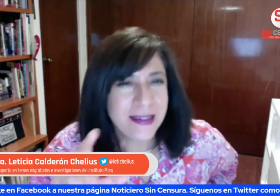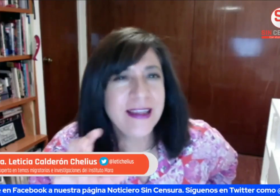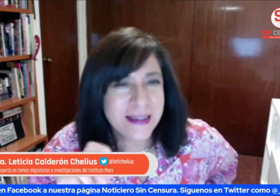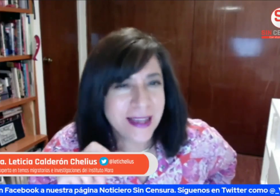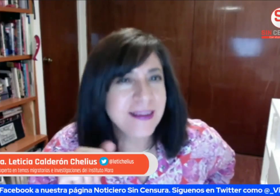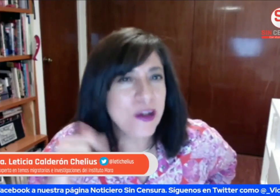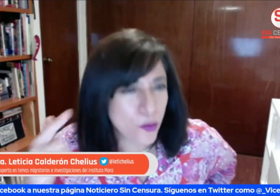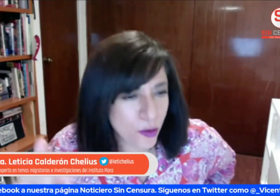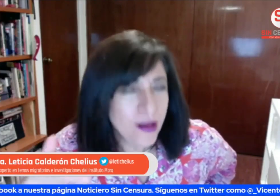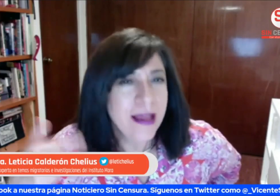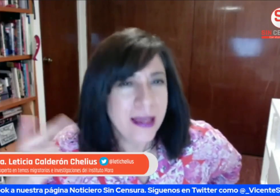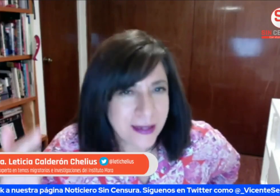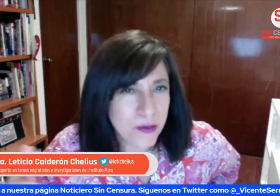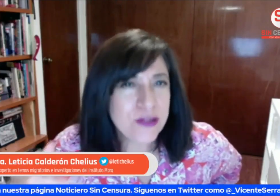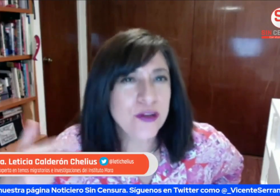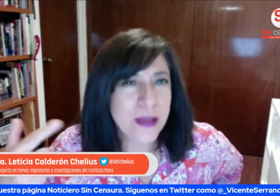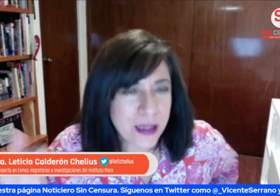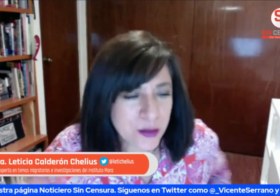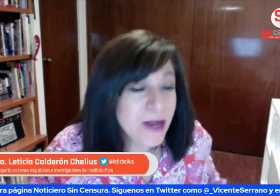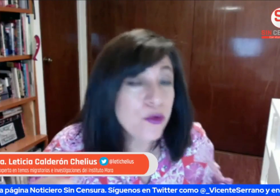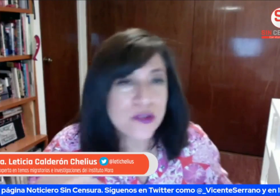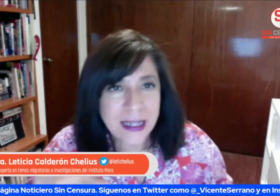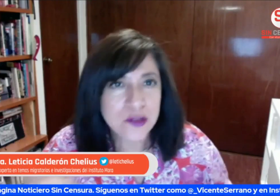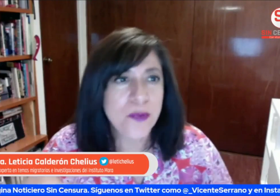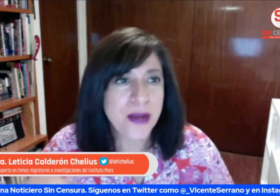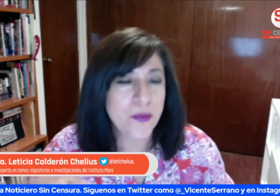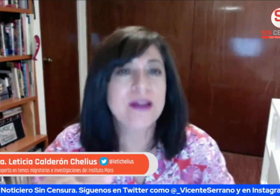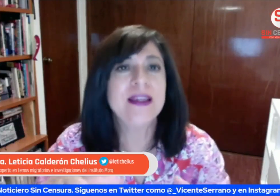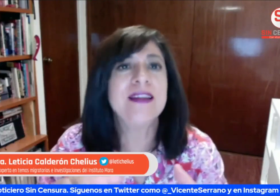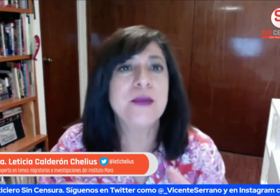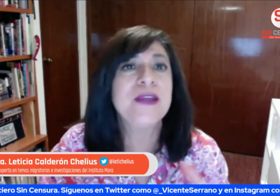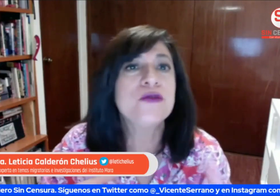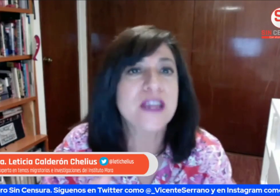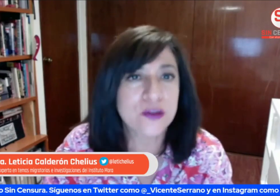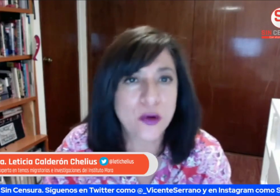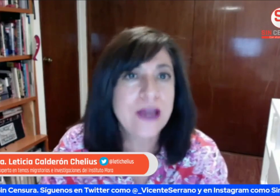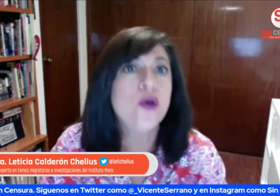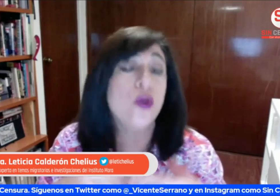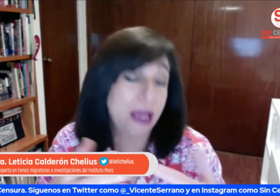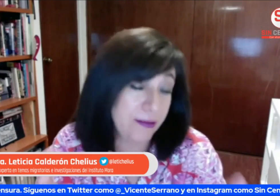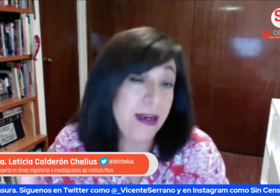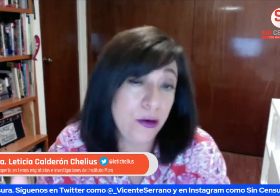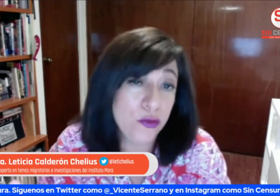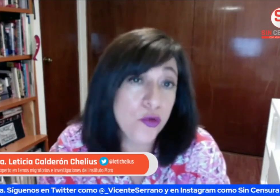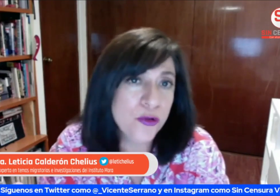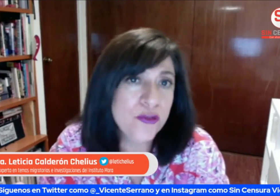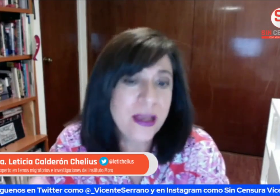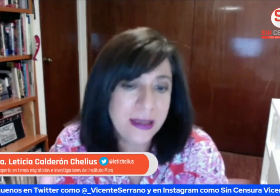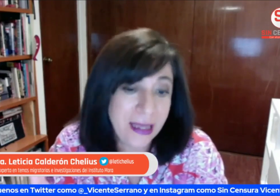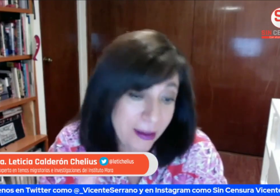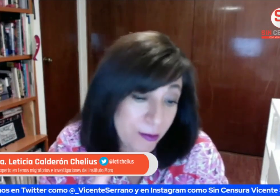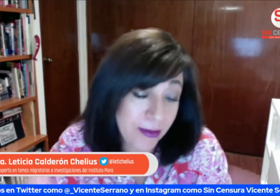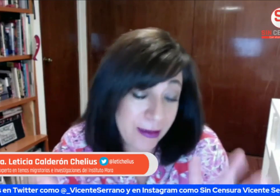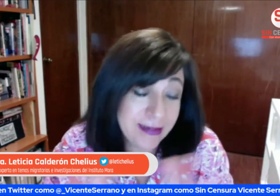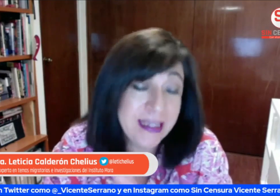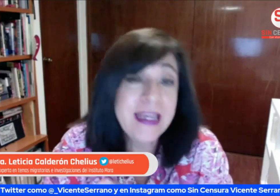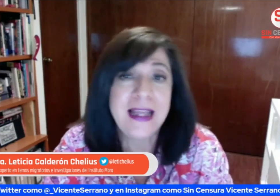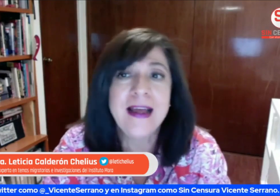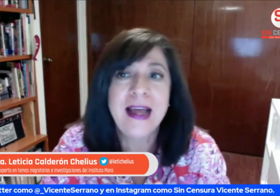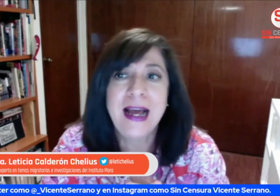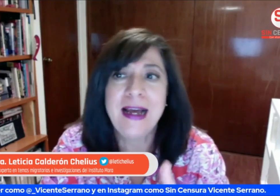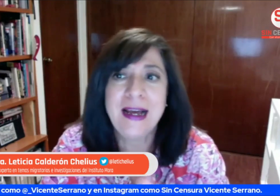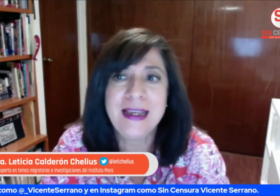Es interesante cómo esta cuestión de irle buscando para poder tener también un cierto eco entre los grupos que